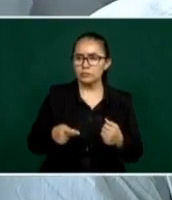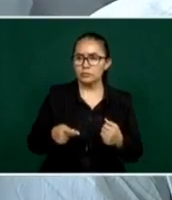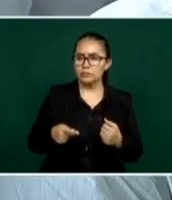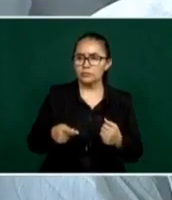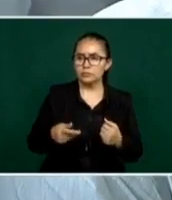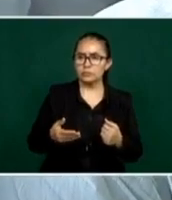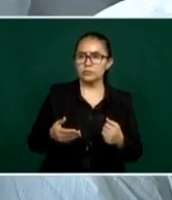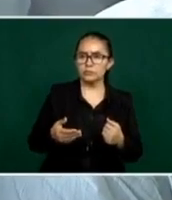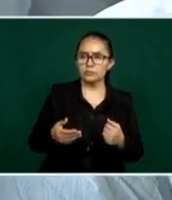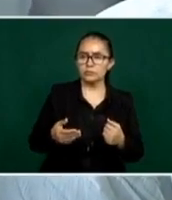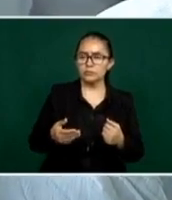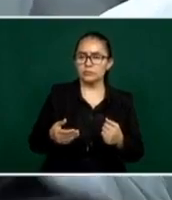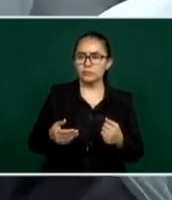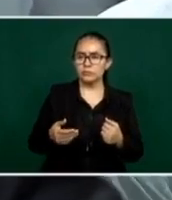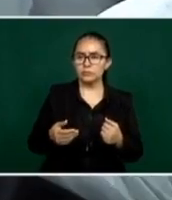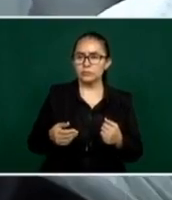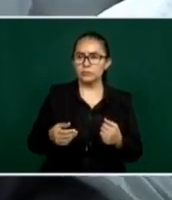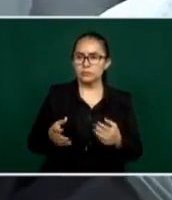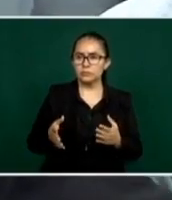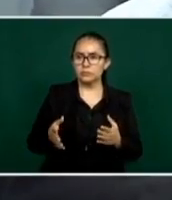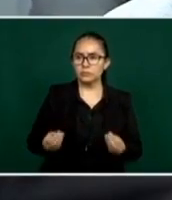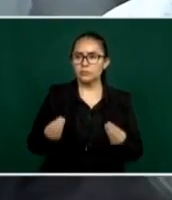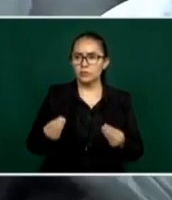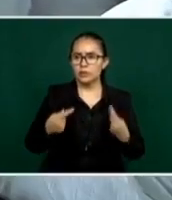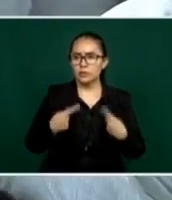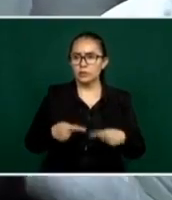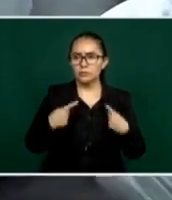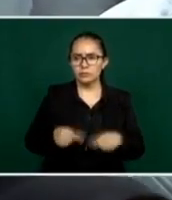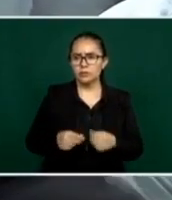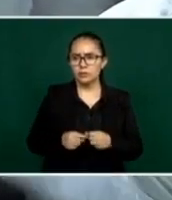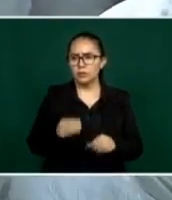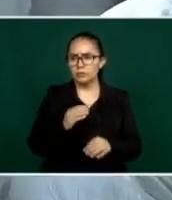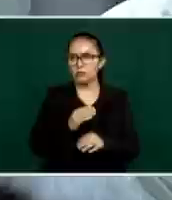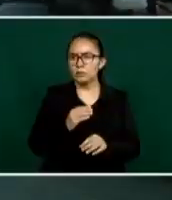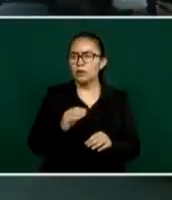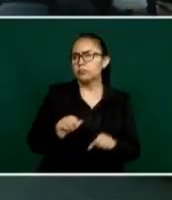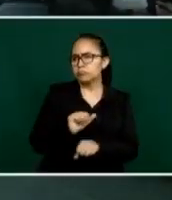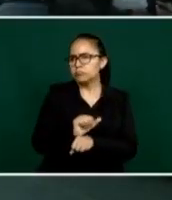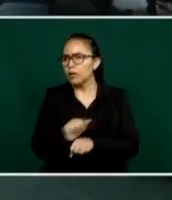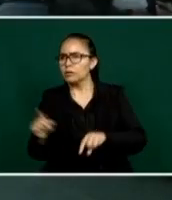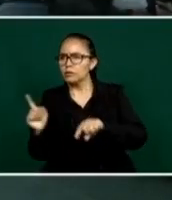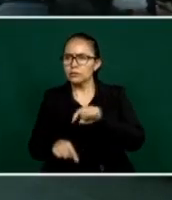se les ha quitado el vehículo,